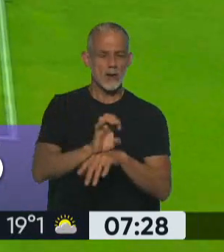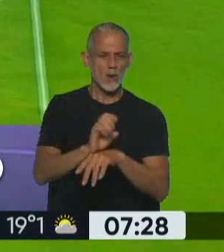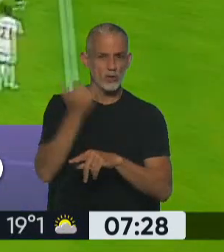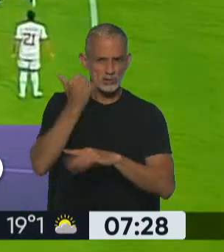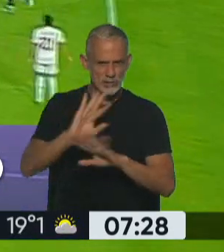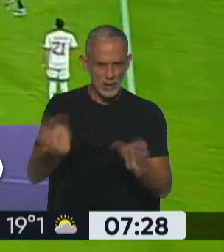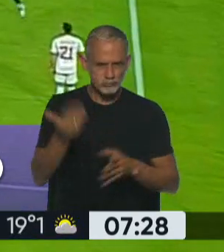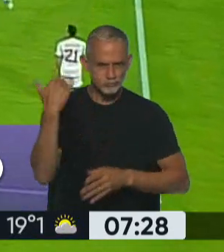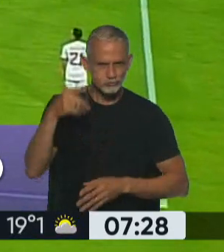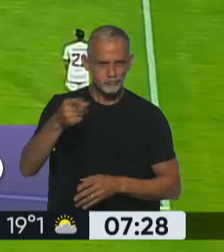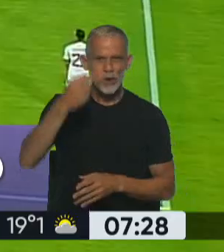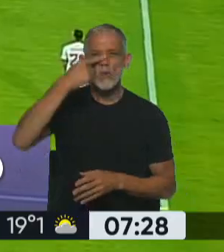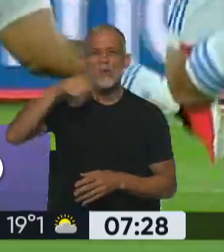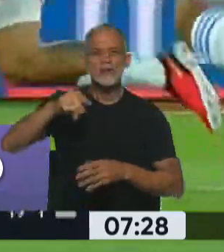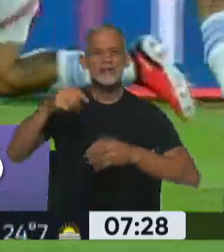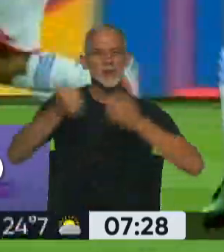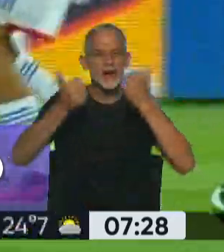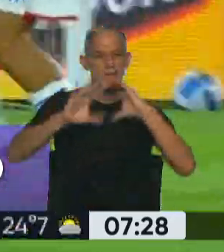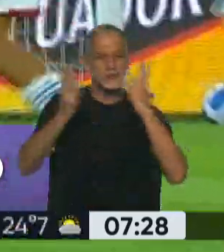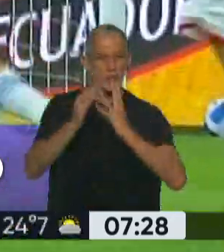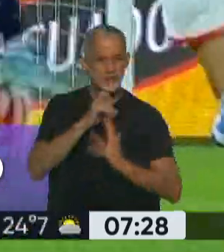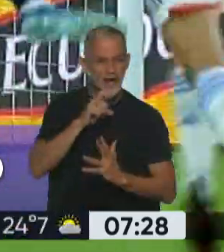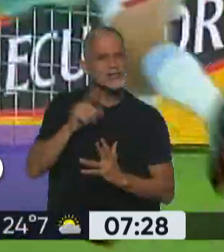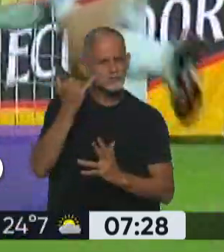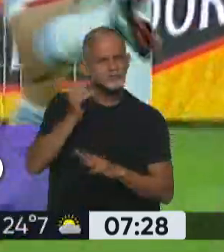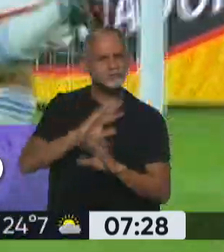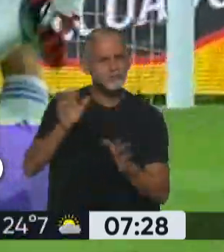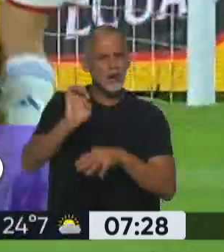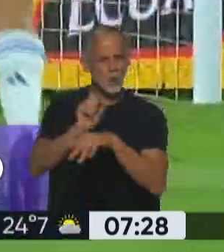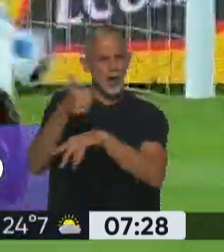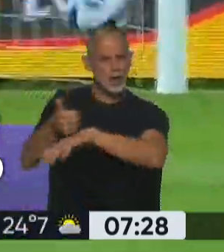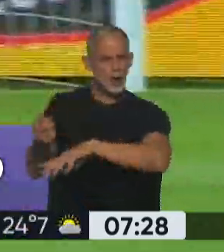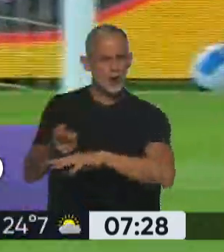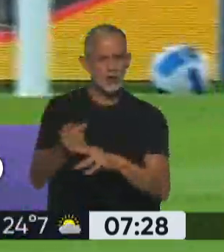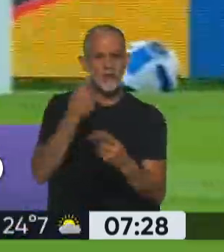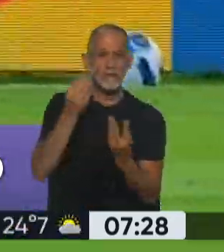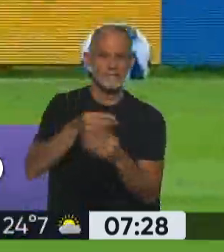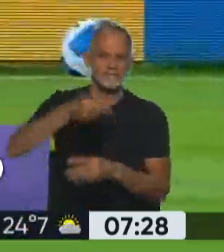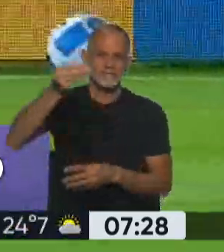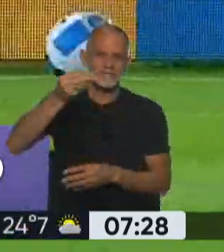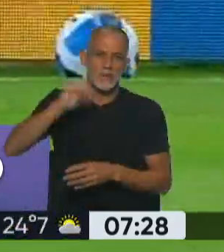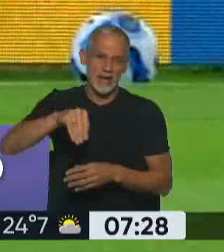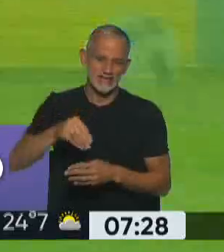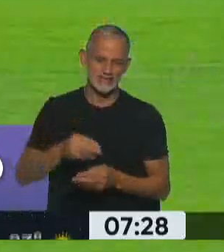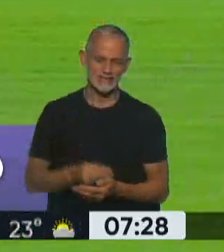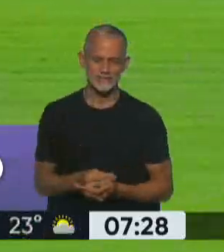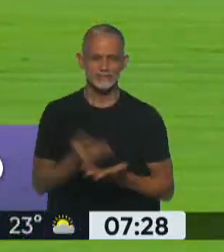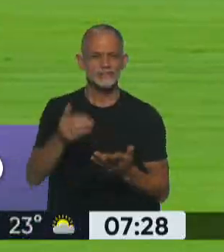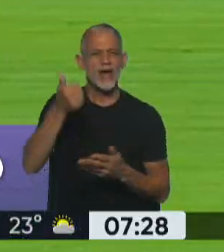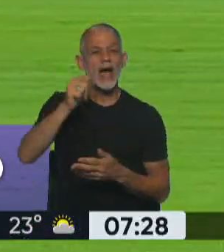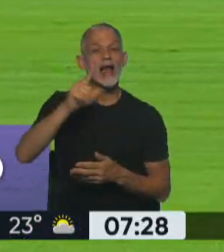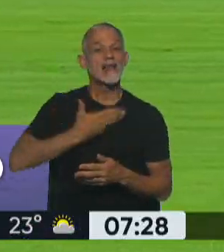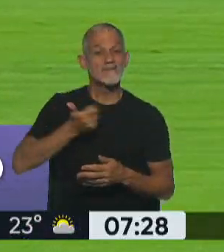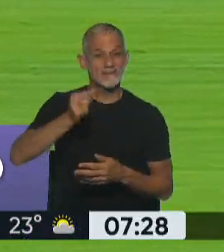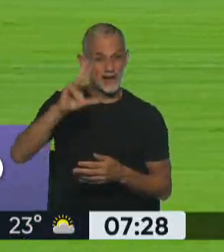¿no? Y justamente de la última Copa del Mundo, buscando también nueva clasificación. Recordamos, Gustavo Alfaro fue